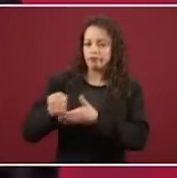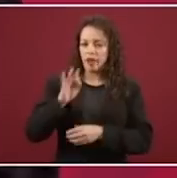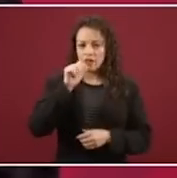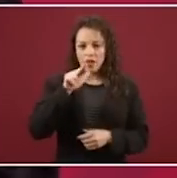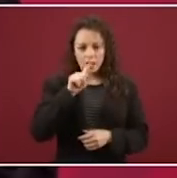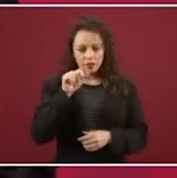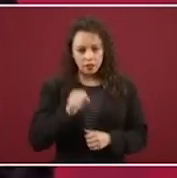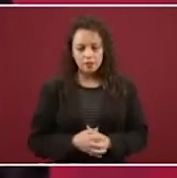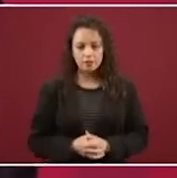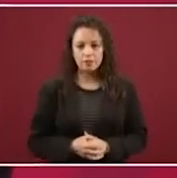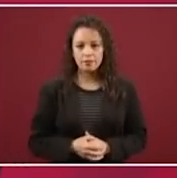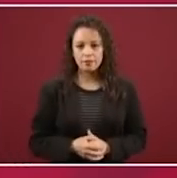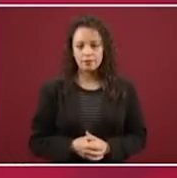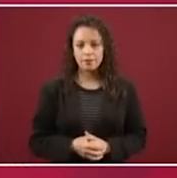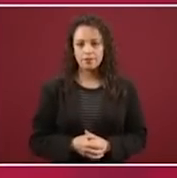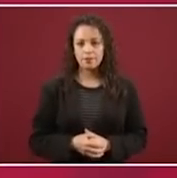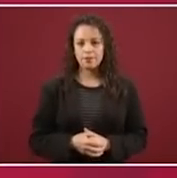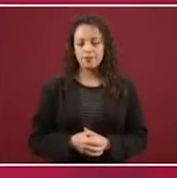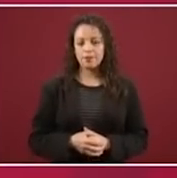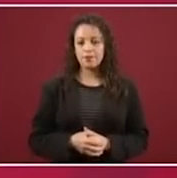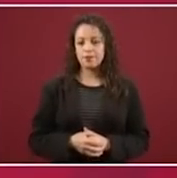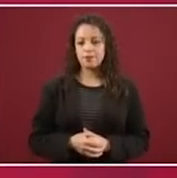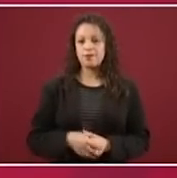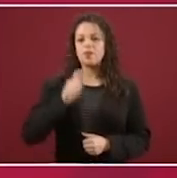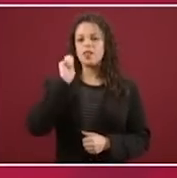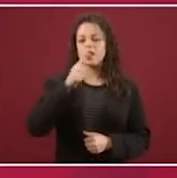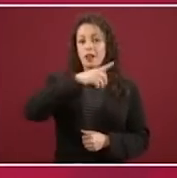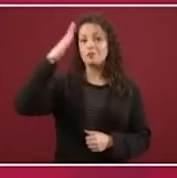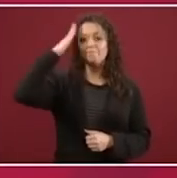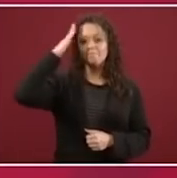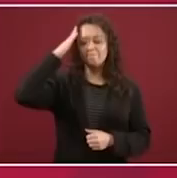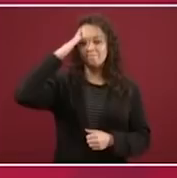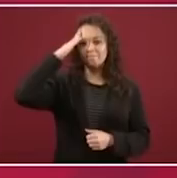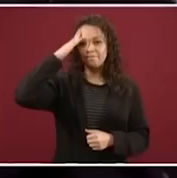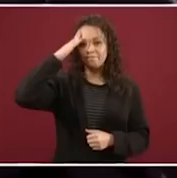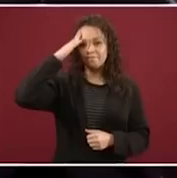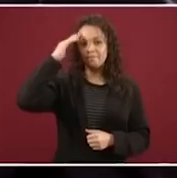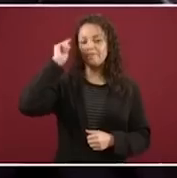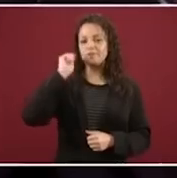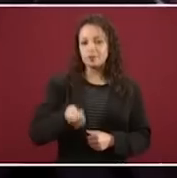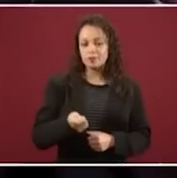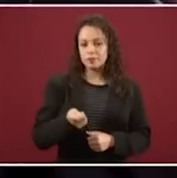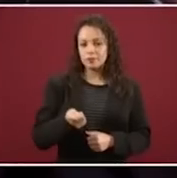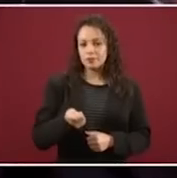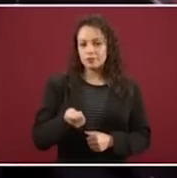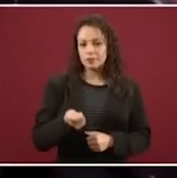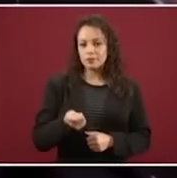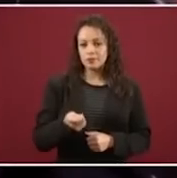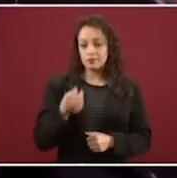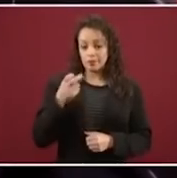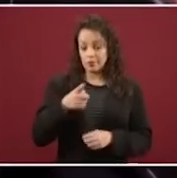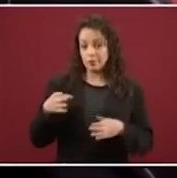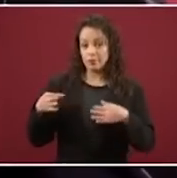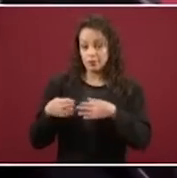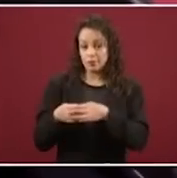que lo encabeza o es cabeza de sector